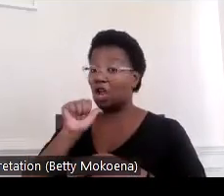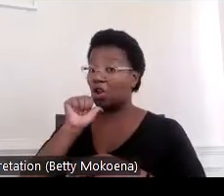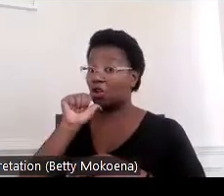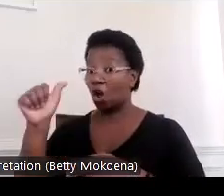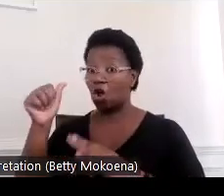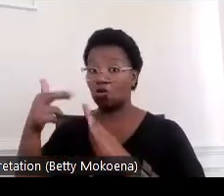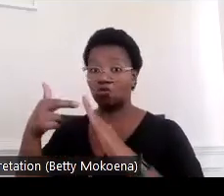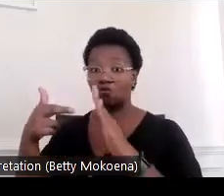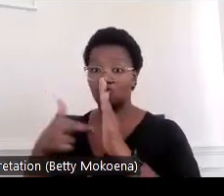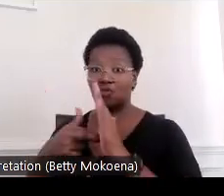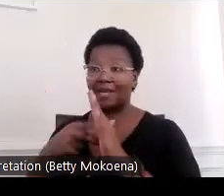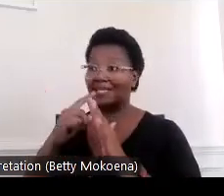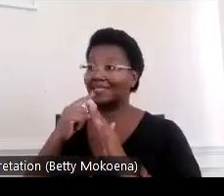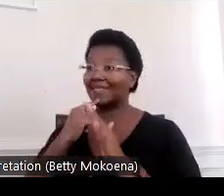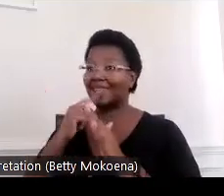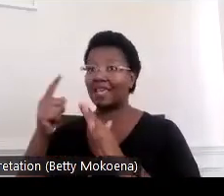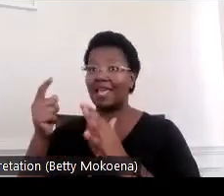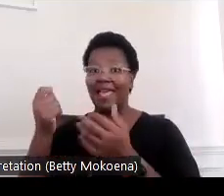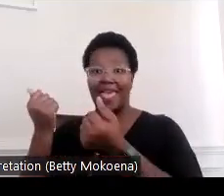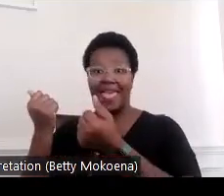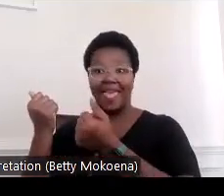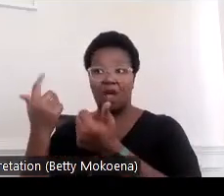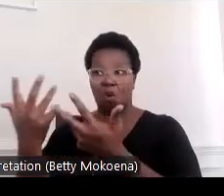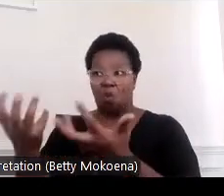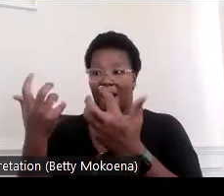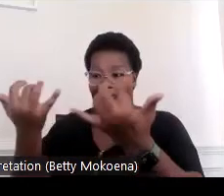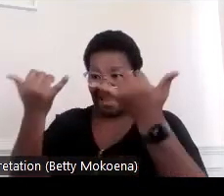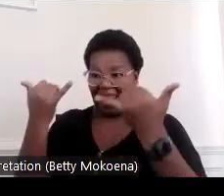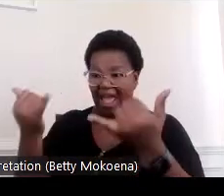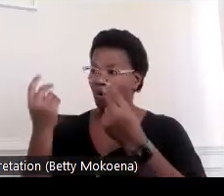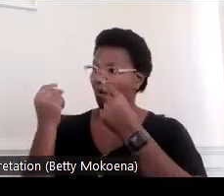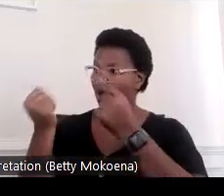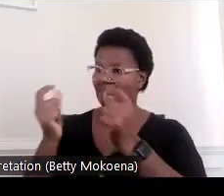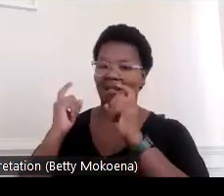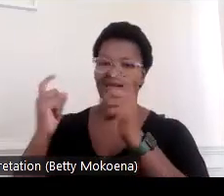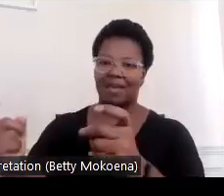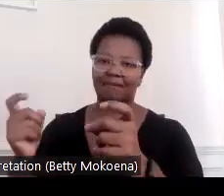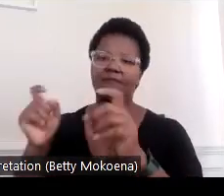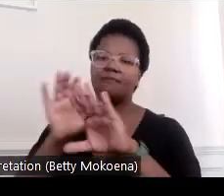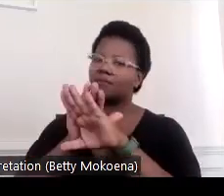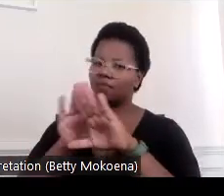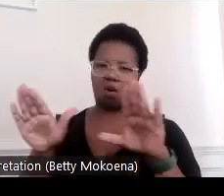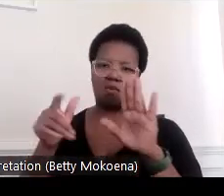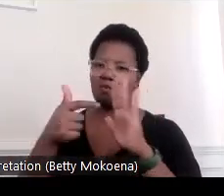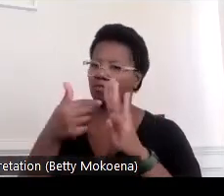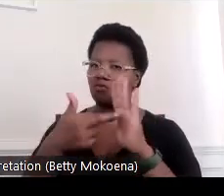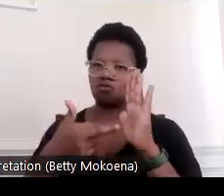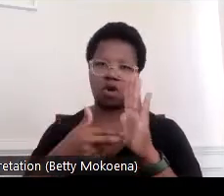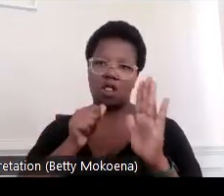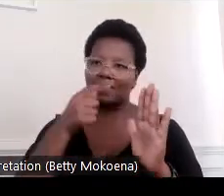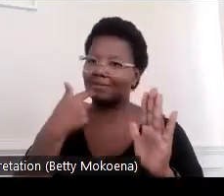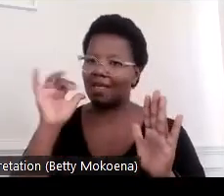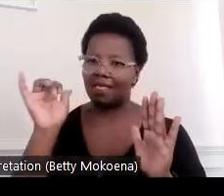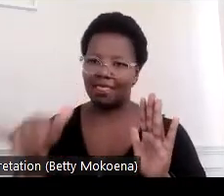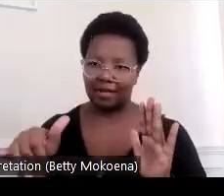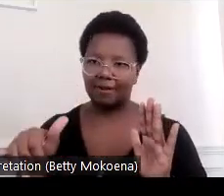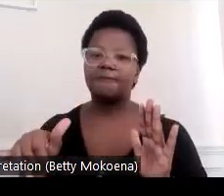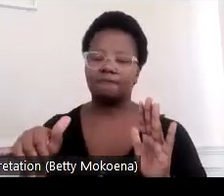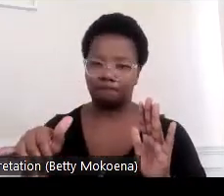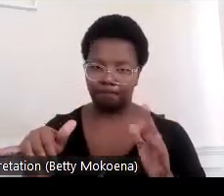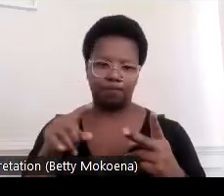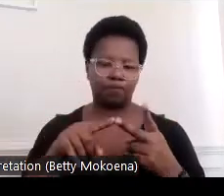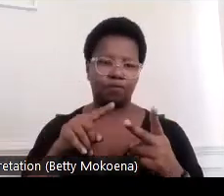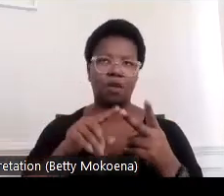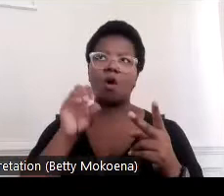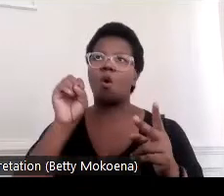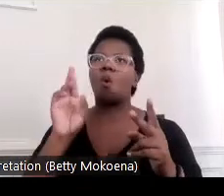es parte del hsbs es que todos consigan todo lo que quieren inmediatamente verdad no es el caso Tampoco no es para El vendedor decir